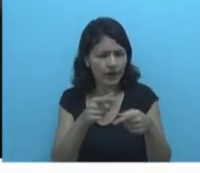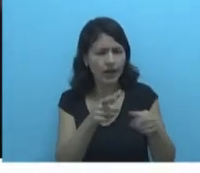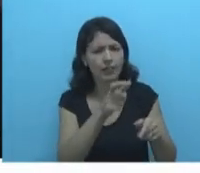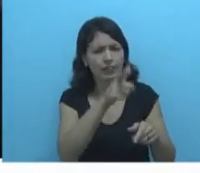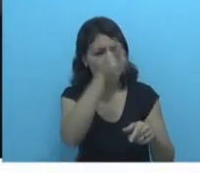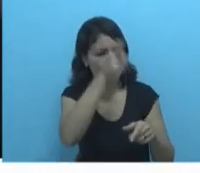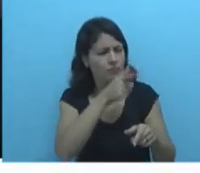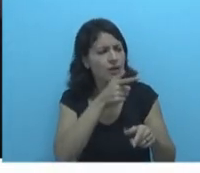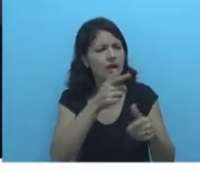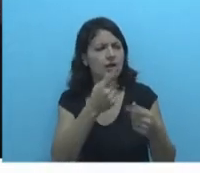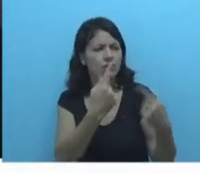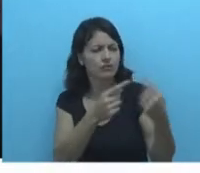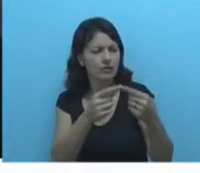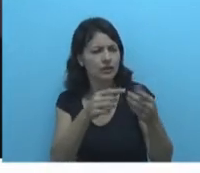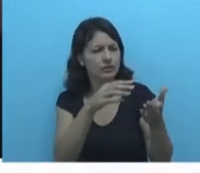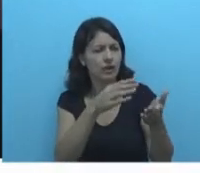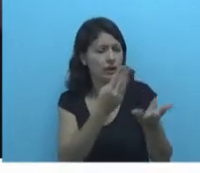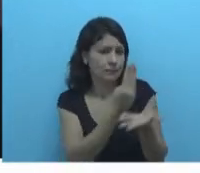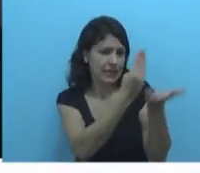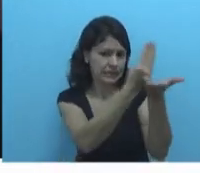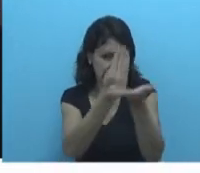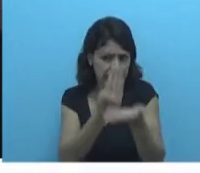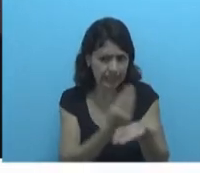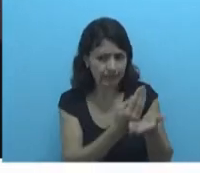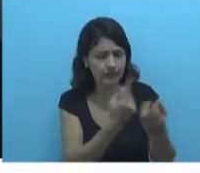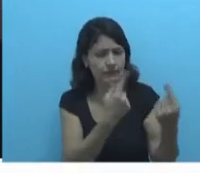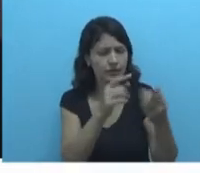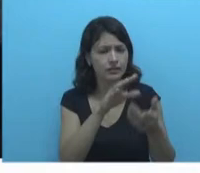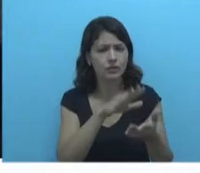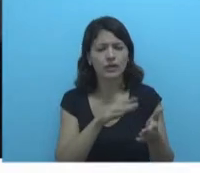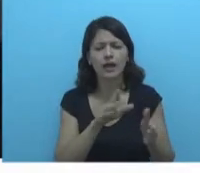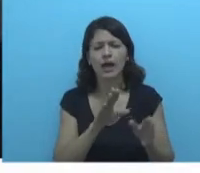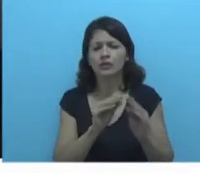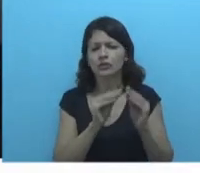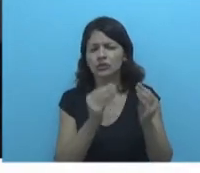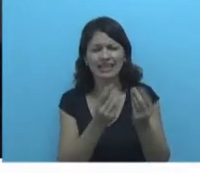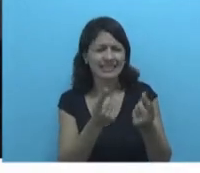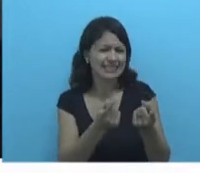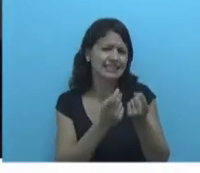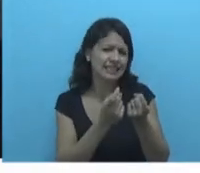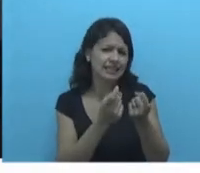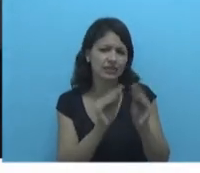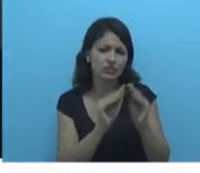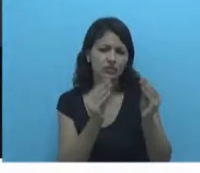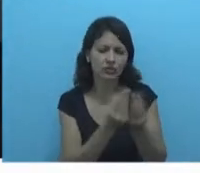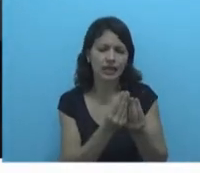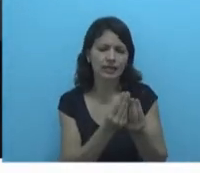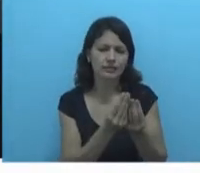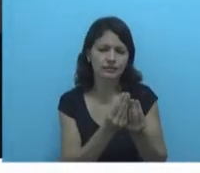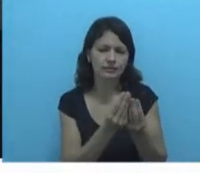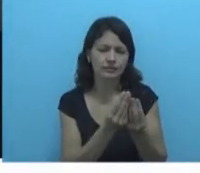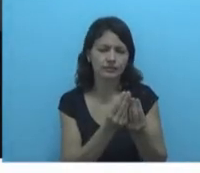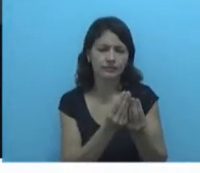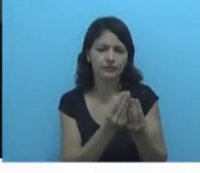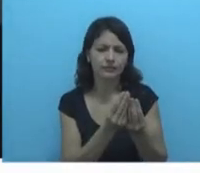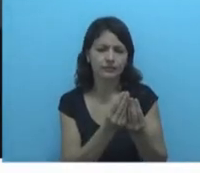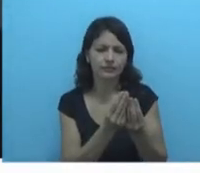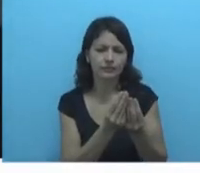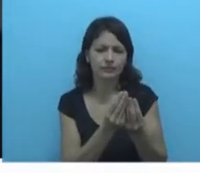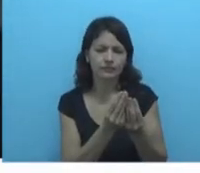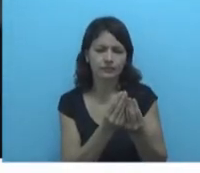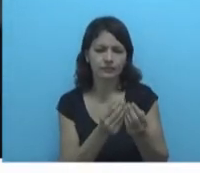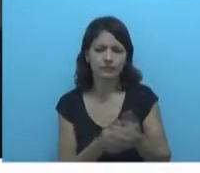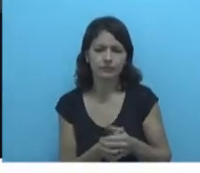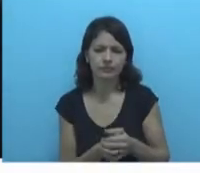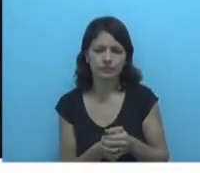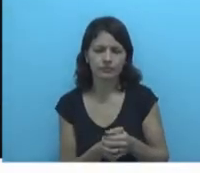trabajo importante y la cifra que estarían necesitando, por eso creemos, todos